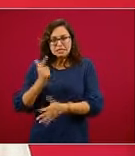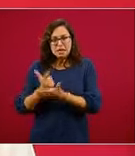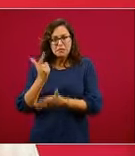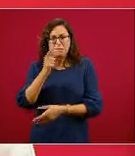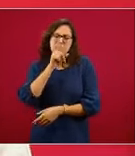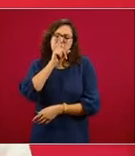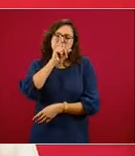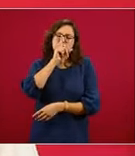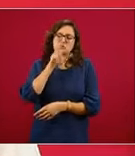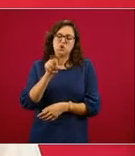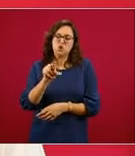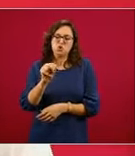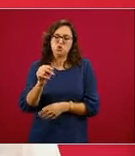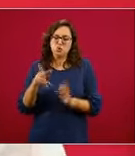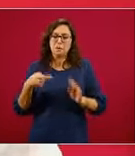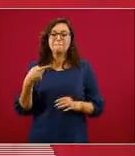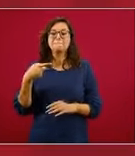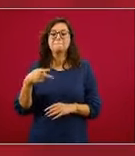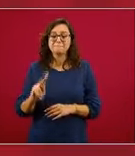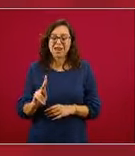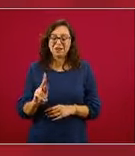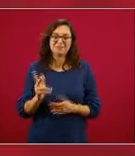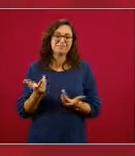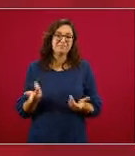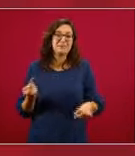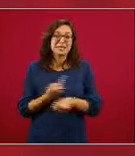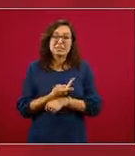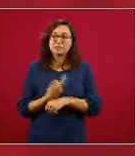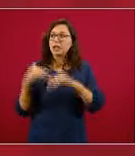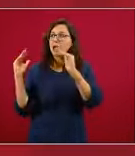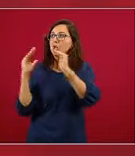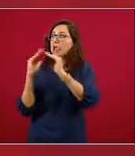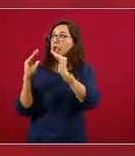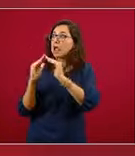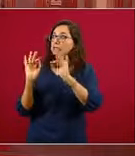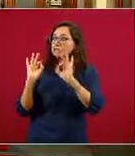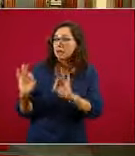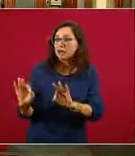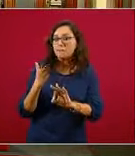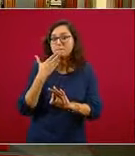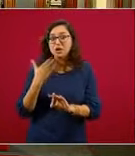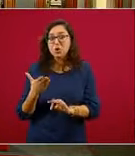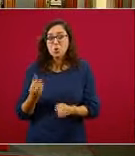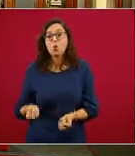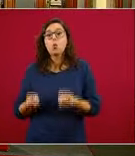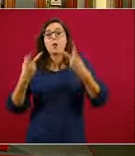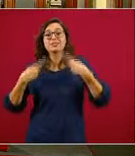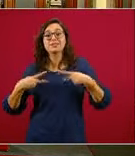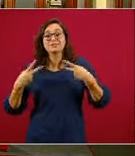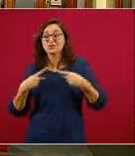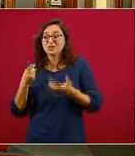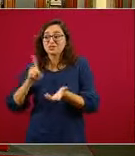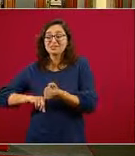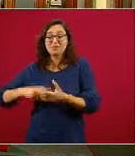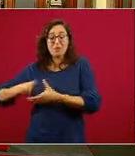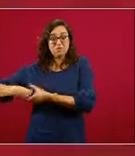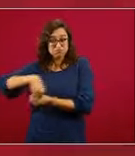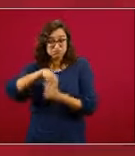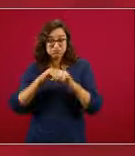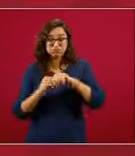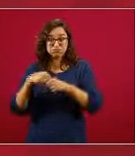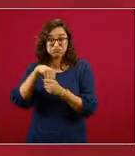COVID, pero evidentemente desde la calidad de la vivienda, la densidad poblacional en la vivienda, el hacinamiento, la percepción